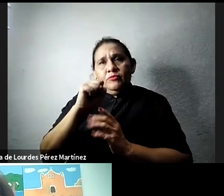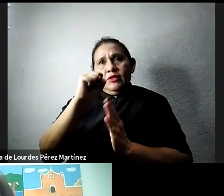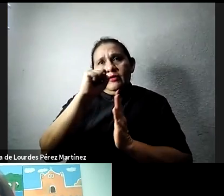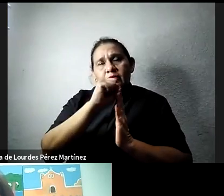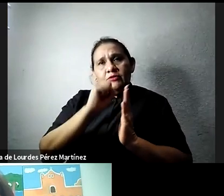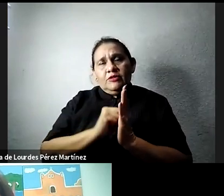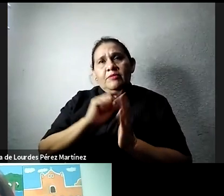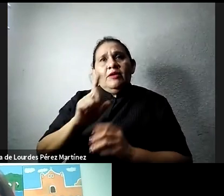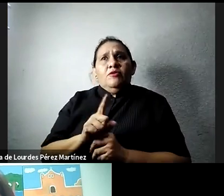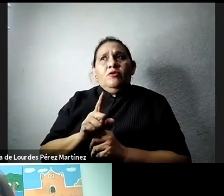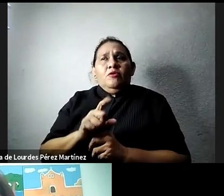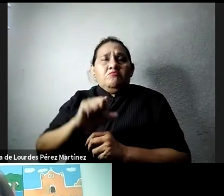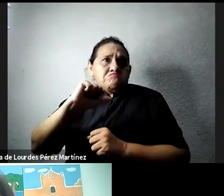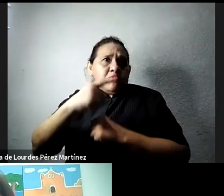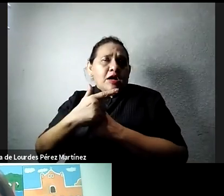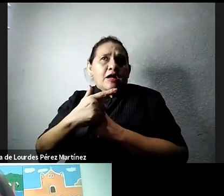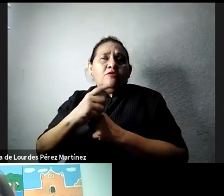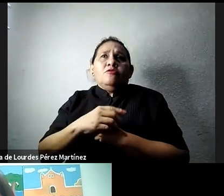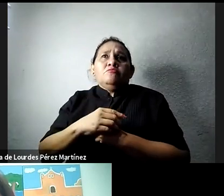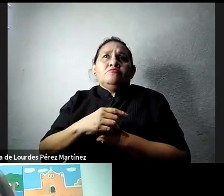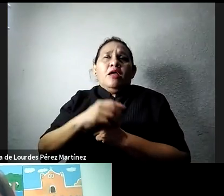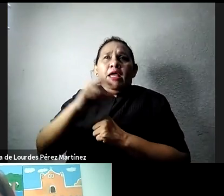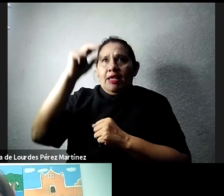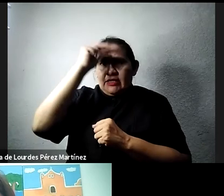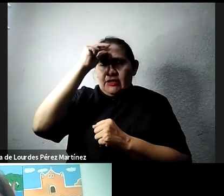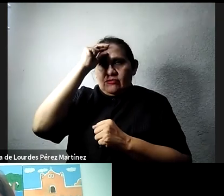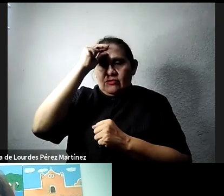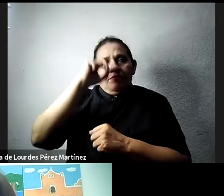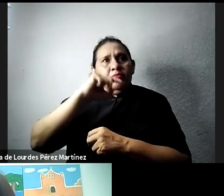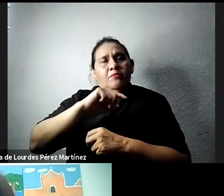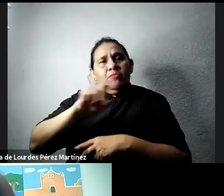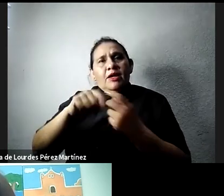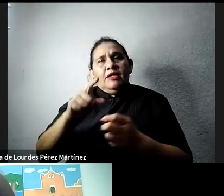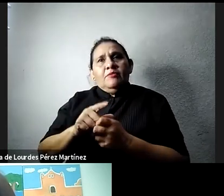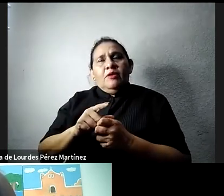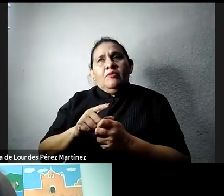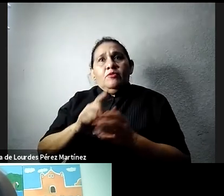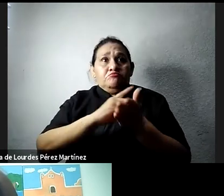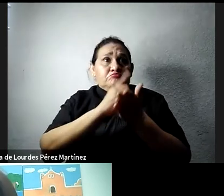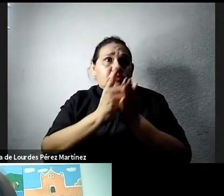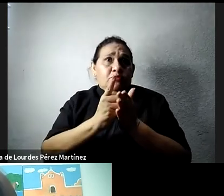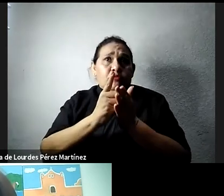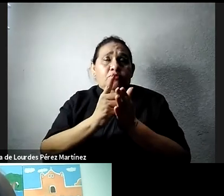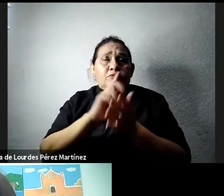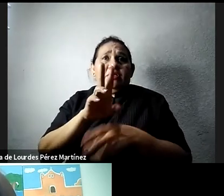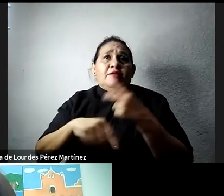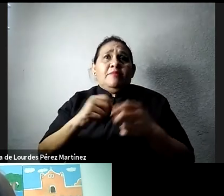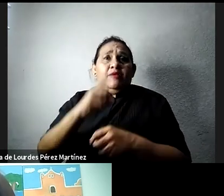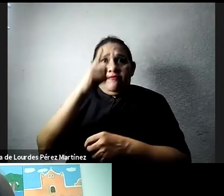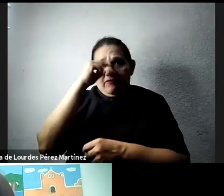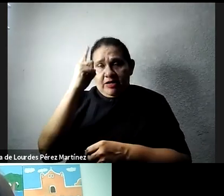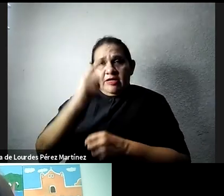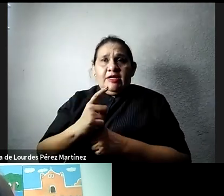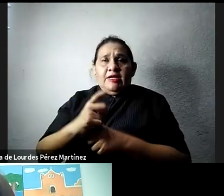intelectual o algo cognitivo, van a ser, por ejemplo, los pictogramas van a ser más fáciles y la